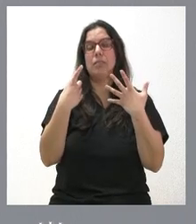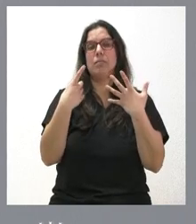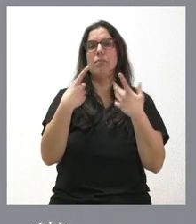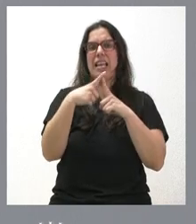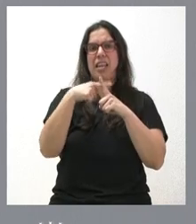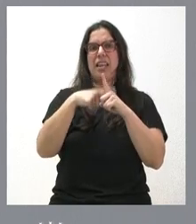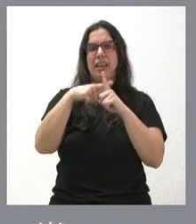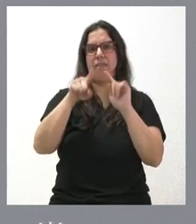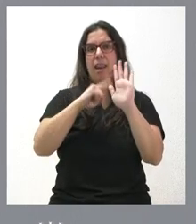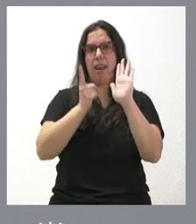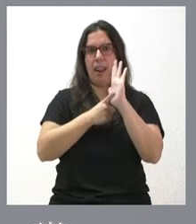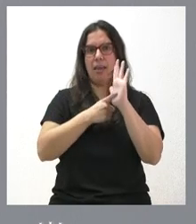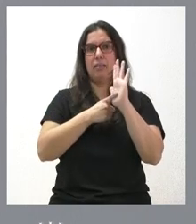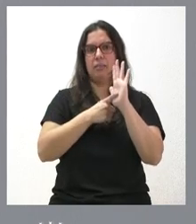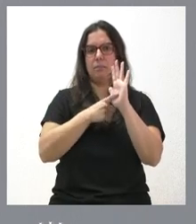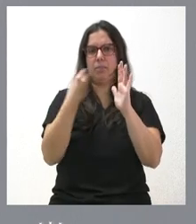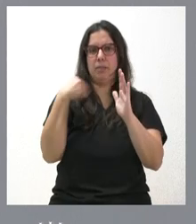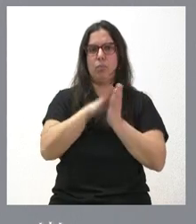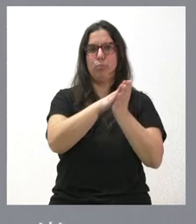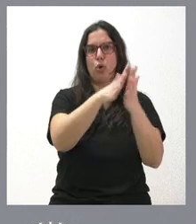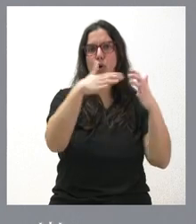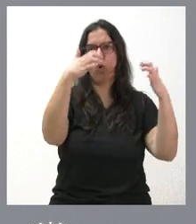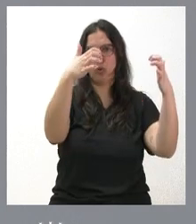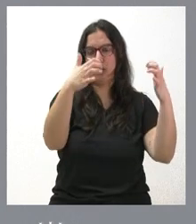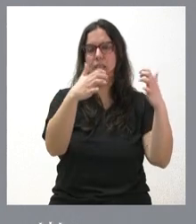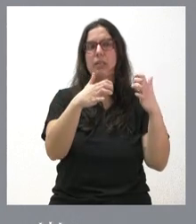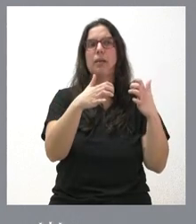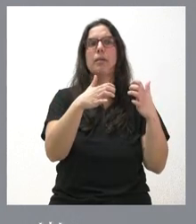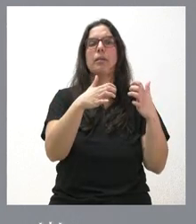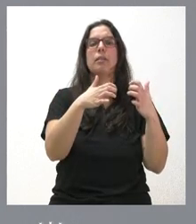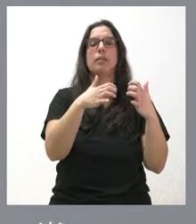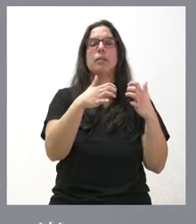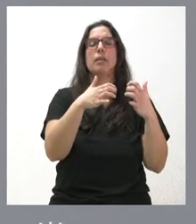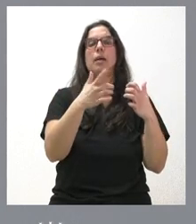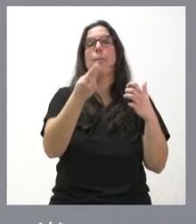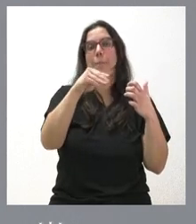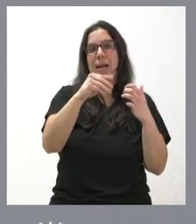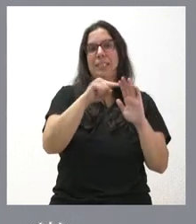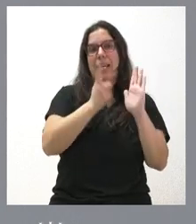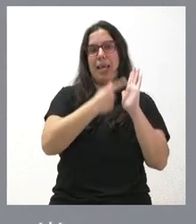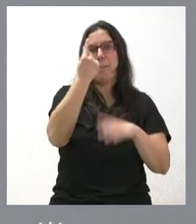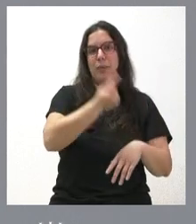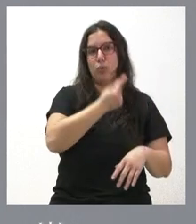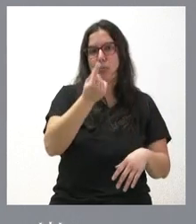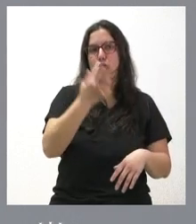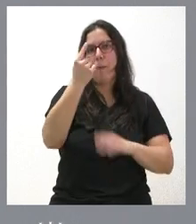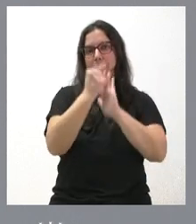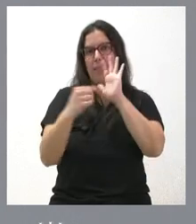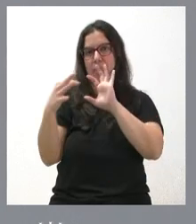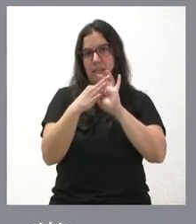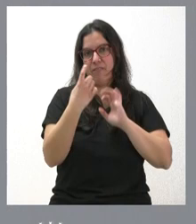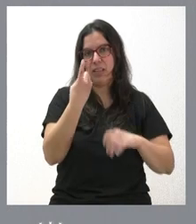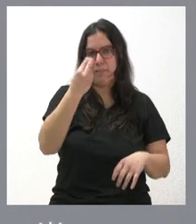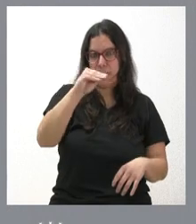el ámbito de las Cortes de castill León lógicamente a eso se sumarán tanto la ley de presupuestos como la ley de medidas que lo acompañan e